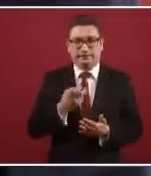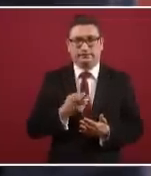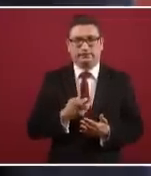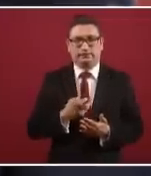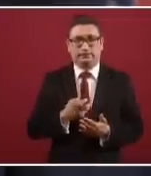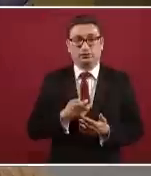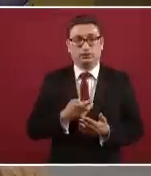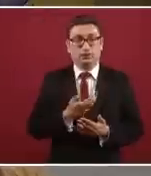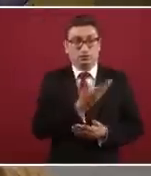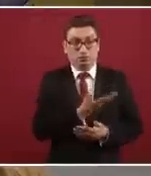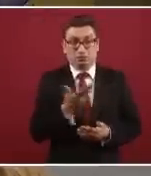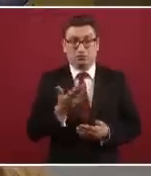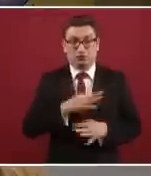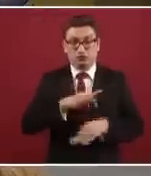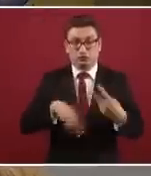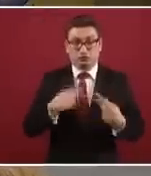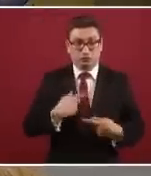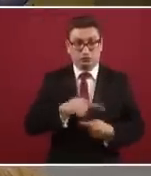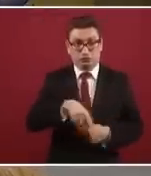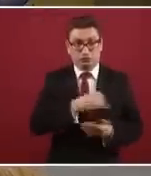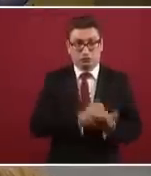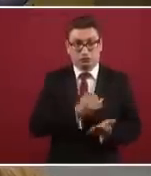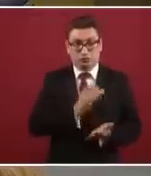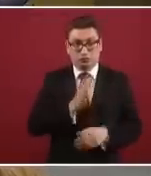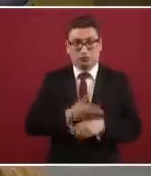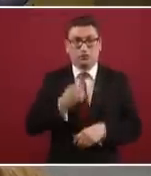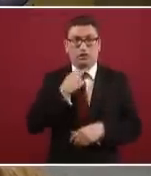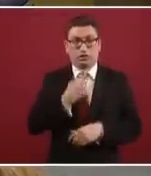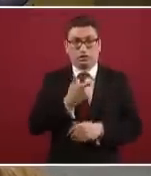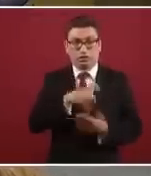No estamos pidiendo que el pueblo se apriete el cinturón.